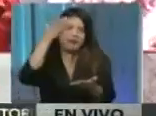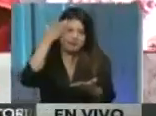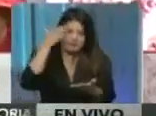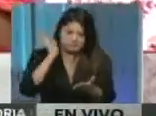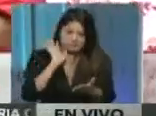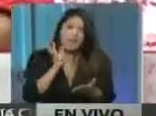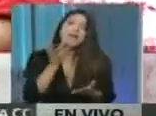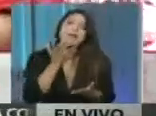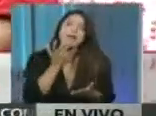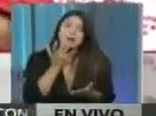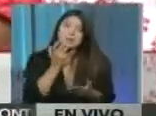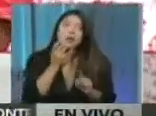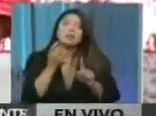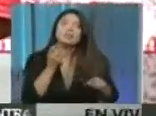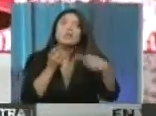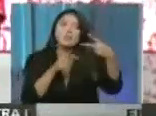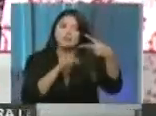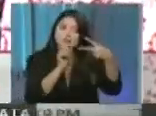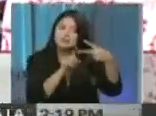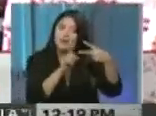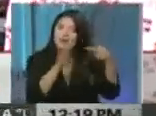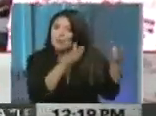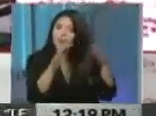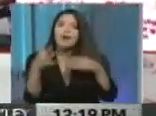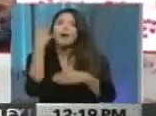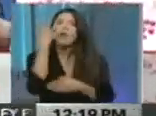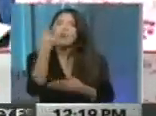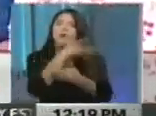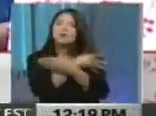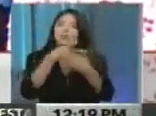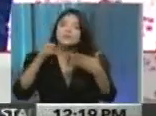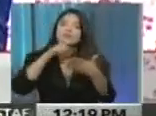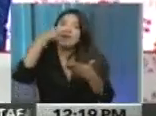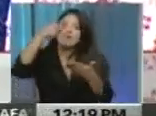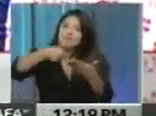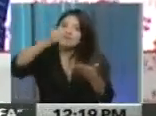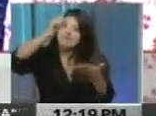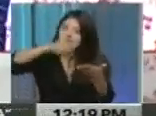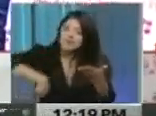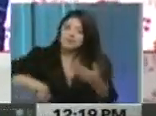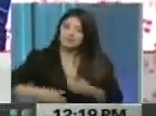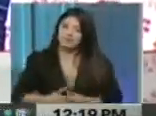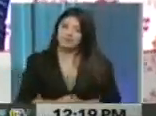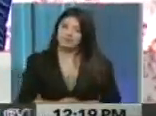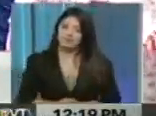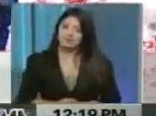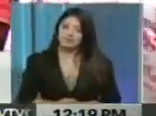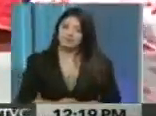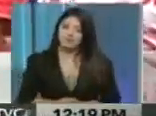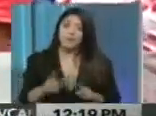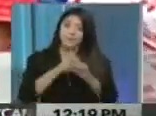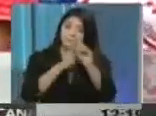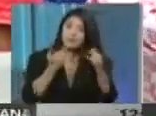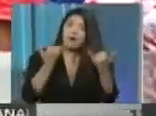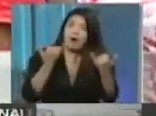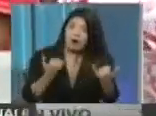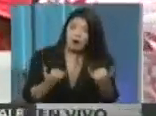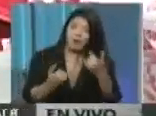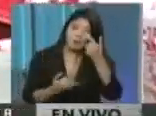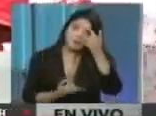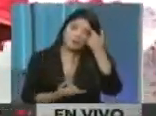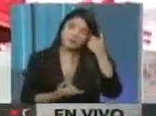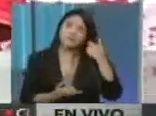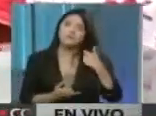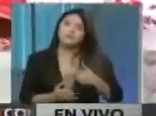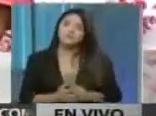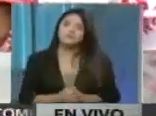Después tienen que recoger 4 millones de firmas. Y como ahora está establecido